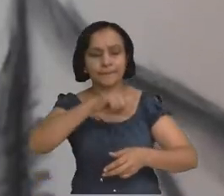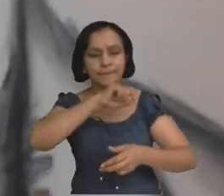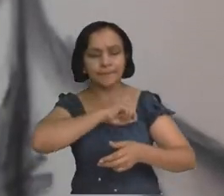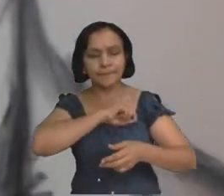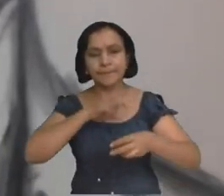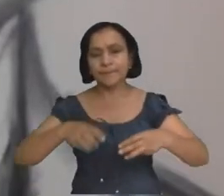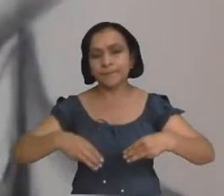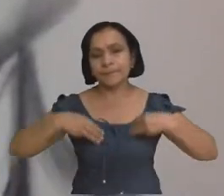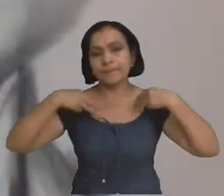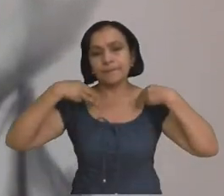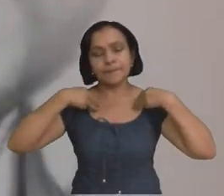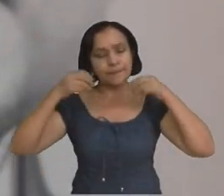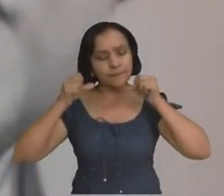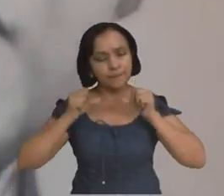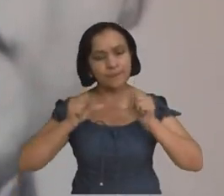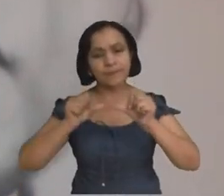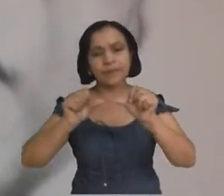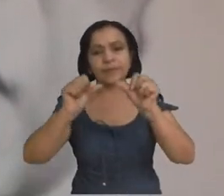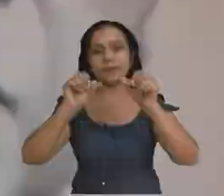obra que aún sigue vigente.